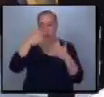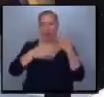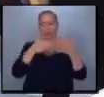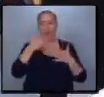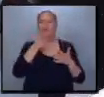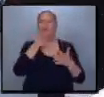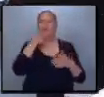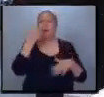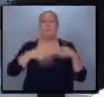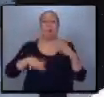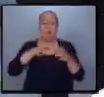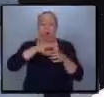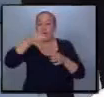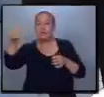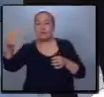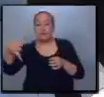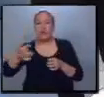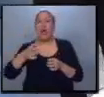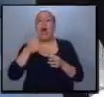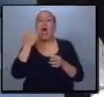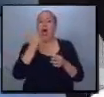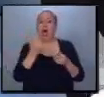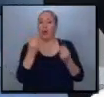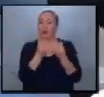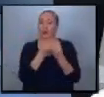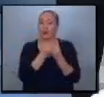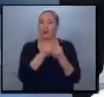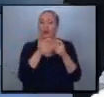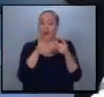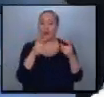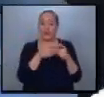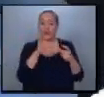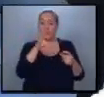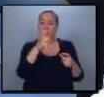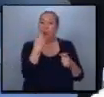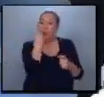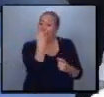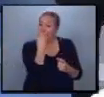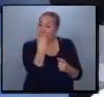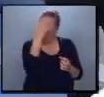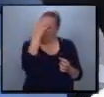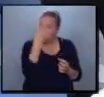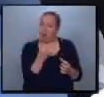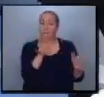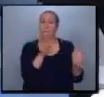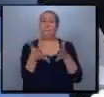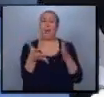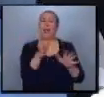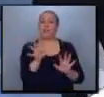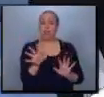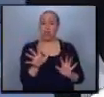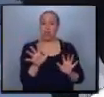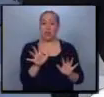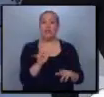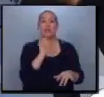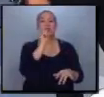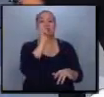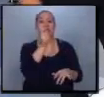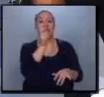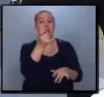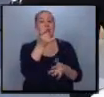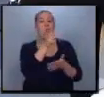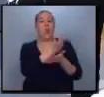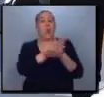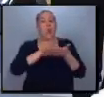apuro... Es más, hay varios billetes de 5 y hay uno que es particularmente parecido al de 500. Sí, tal cual. Ese uno verde subido de tono,